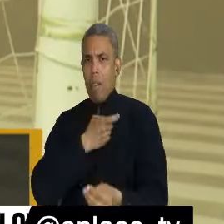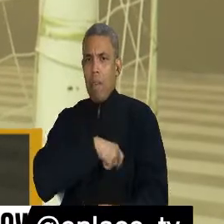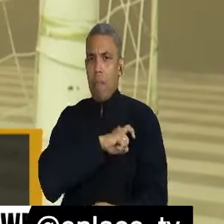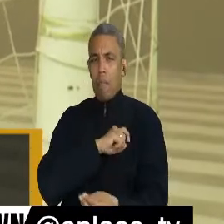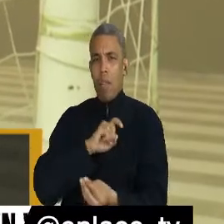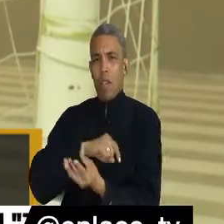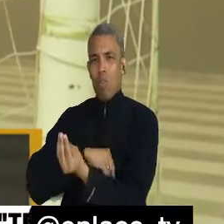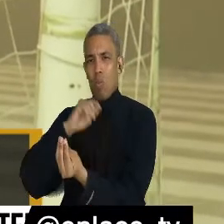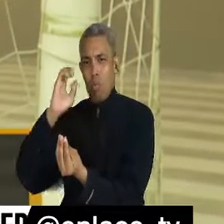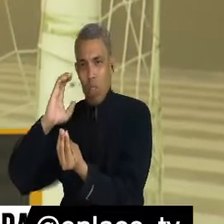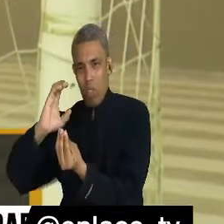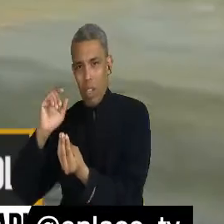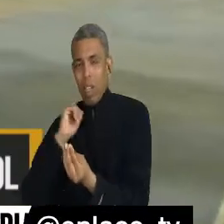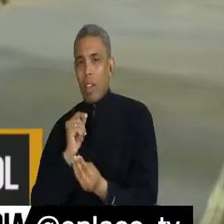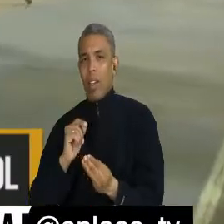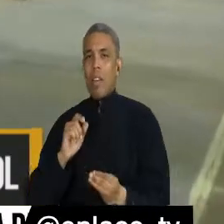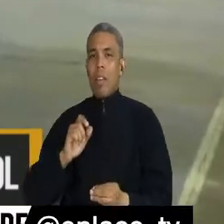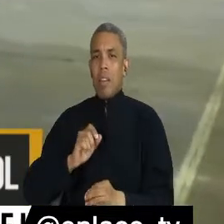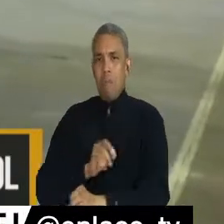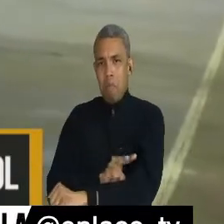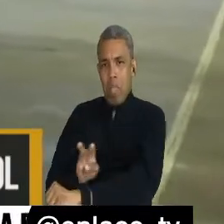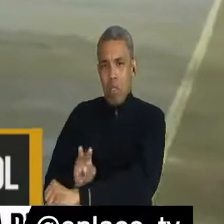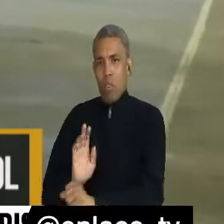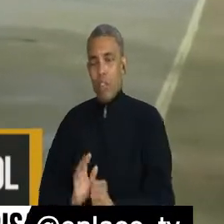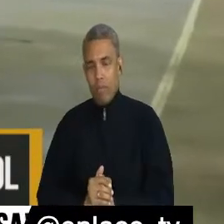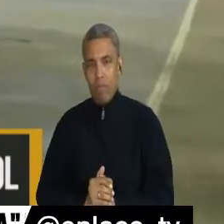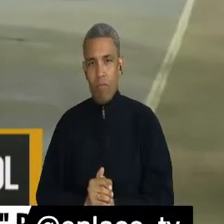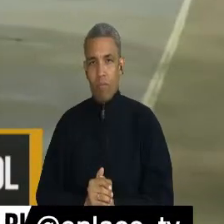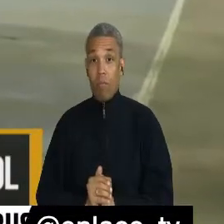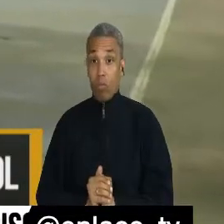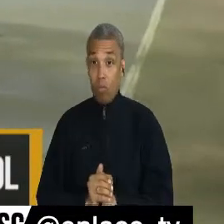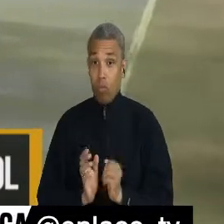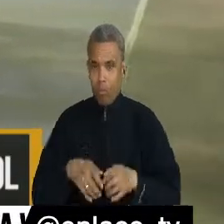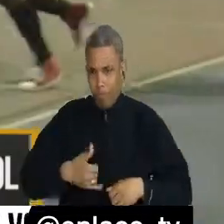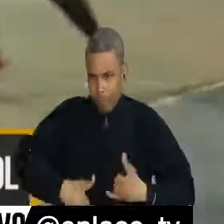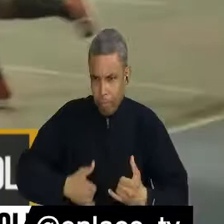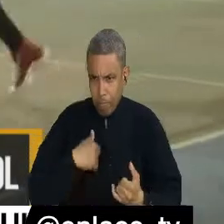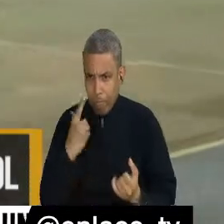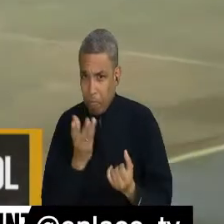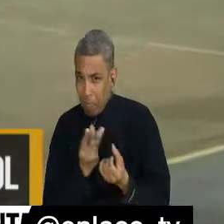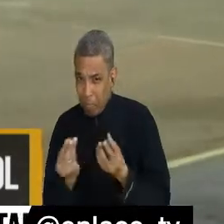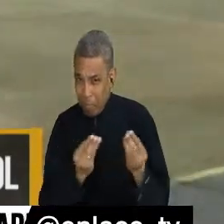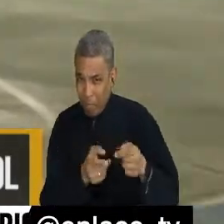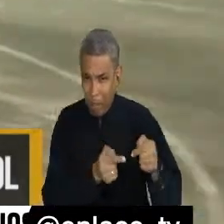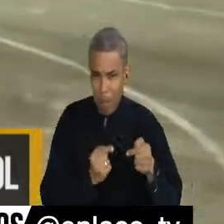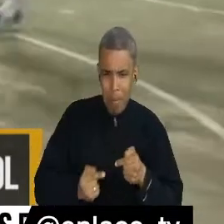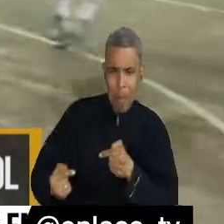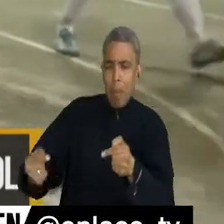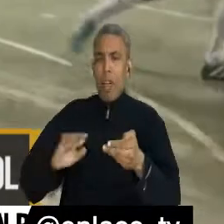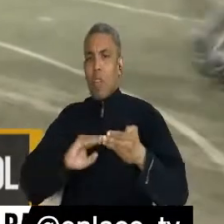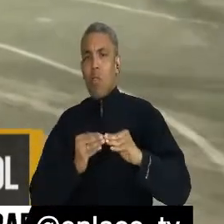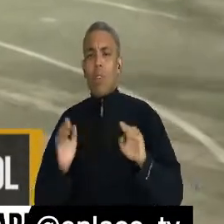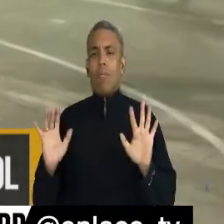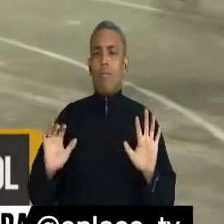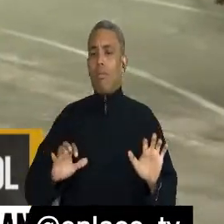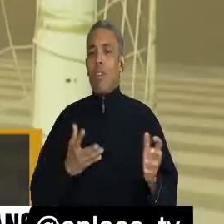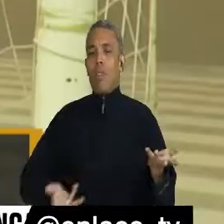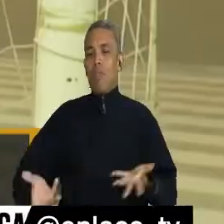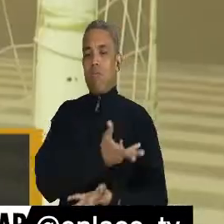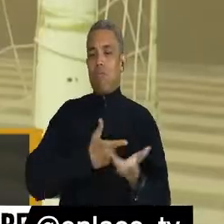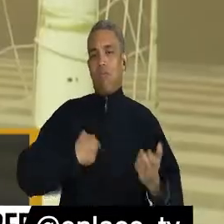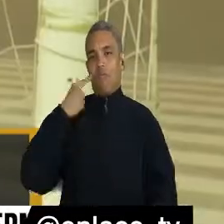C, que es Real Victoria. Estos juegos han logrado que los ciudadanos de las diferentes comunas disfruten de espacios sanos y de recreación. El